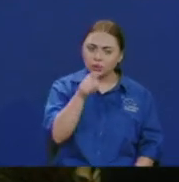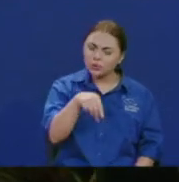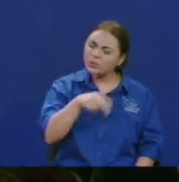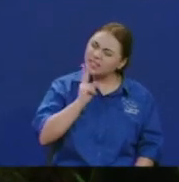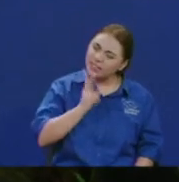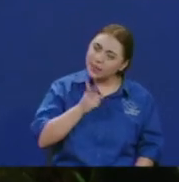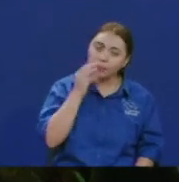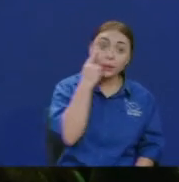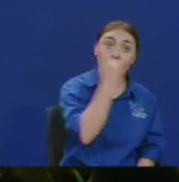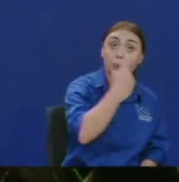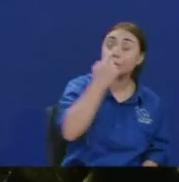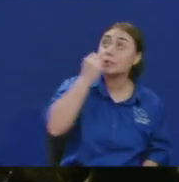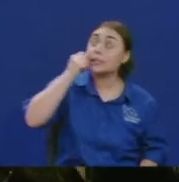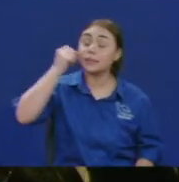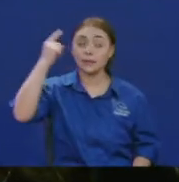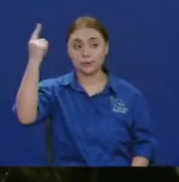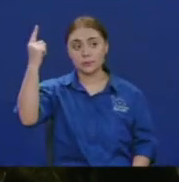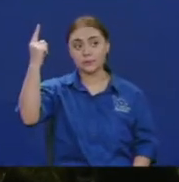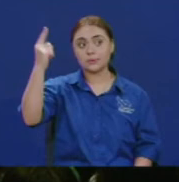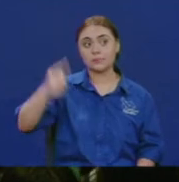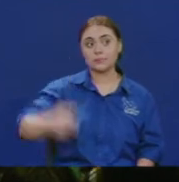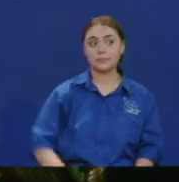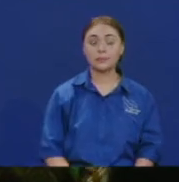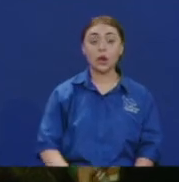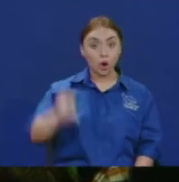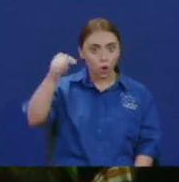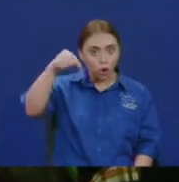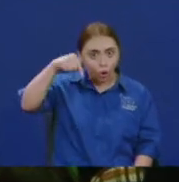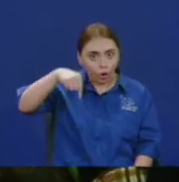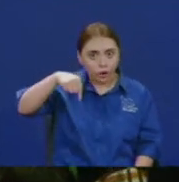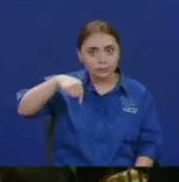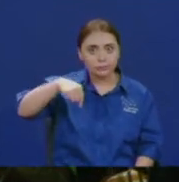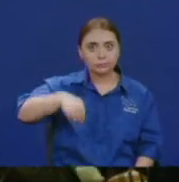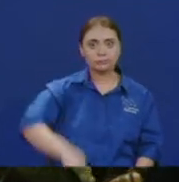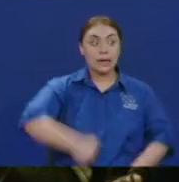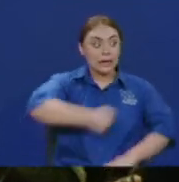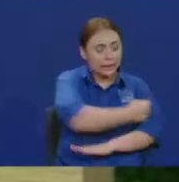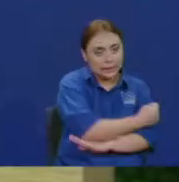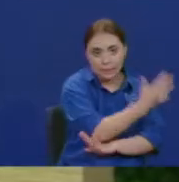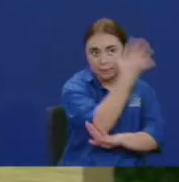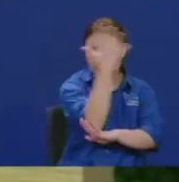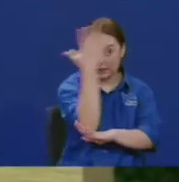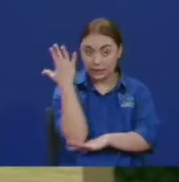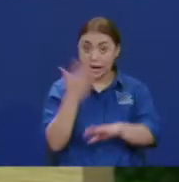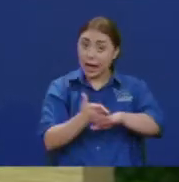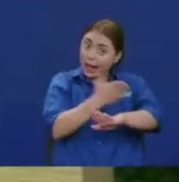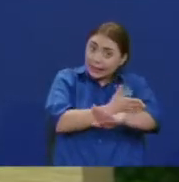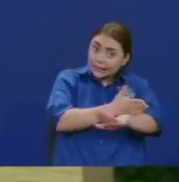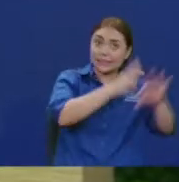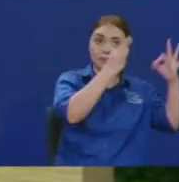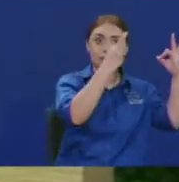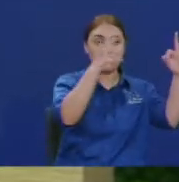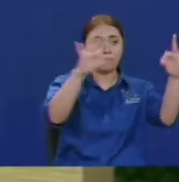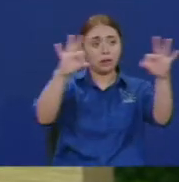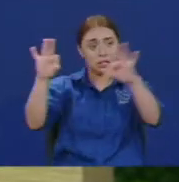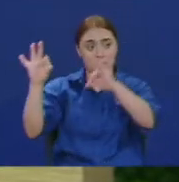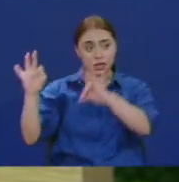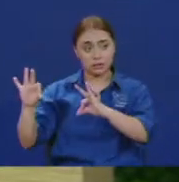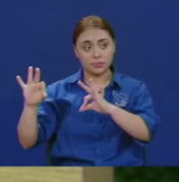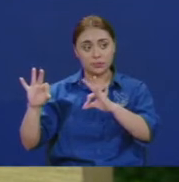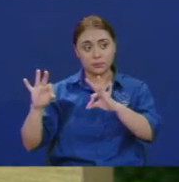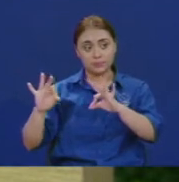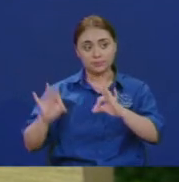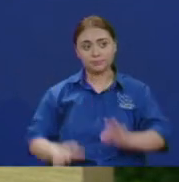Señor. Hoy, pues, a primera hora, incluso antes de la palabra, aunque